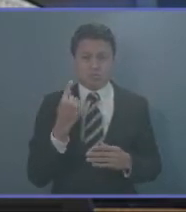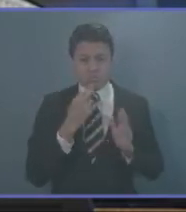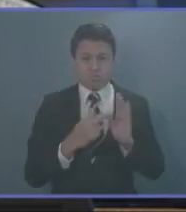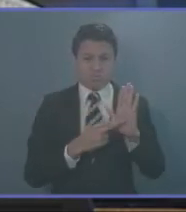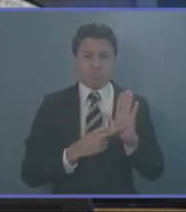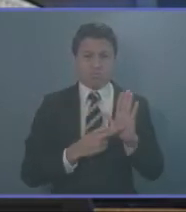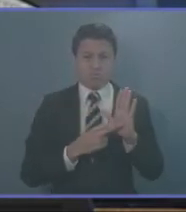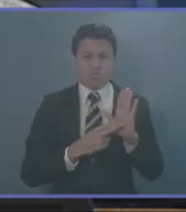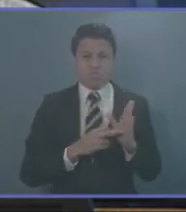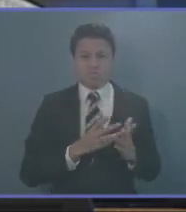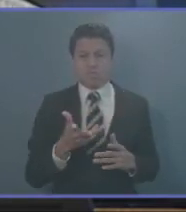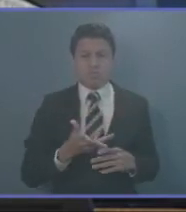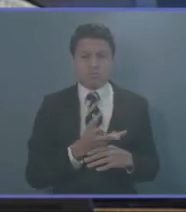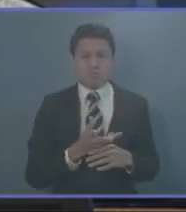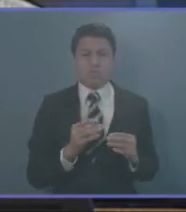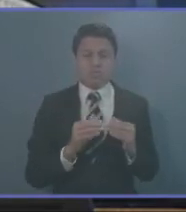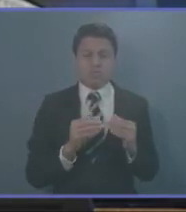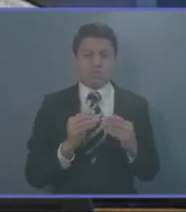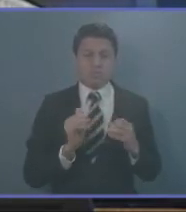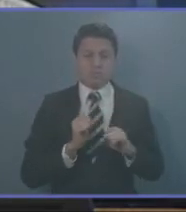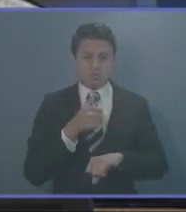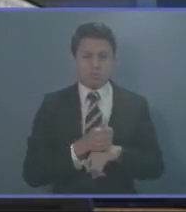sus activos totales, se tomará como